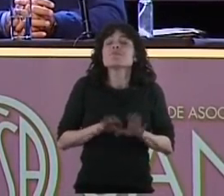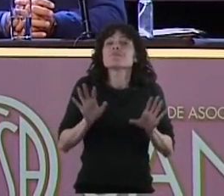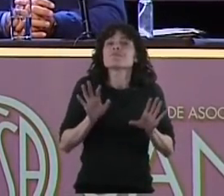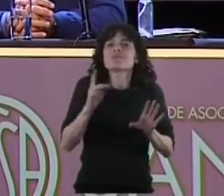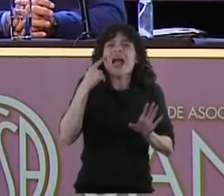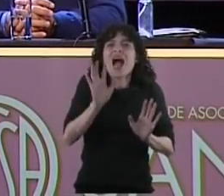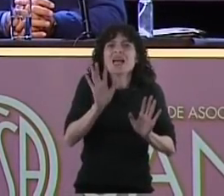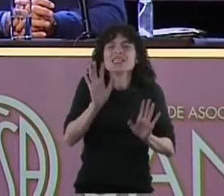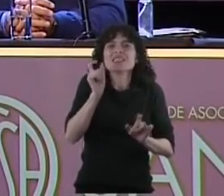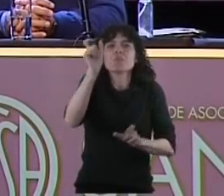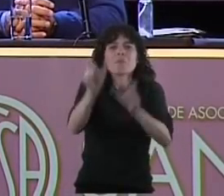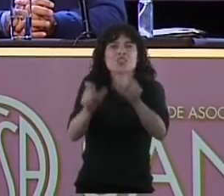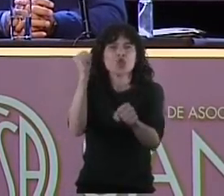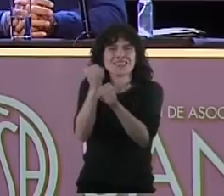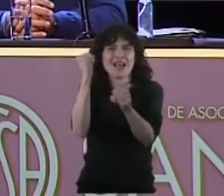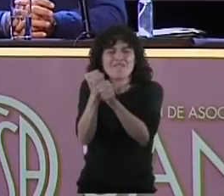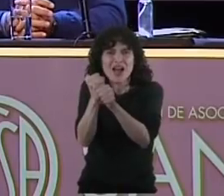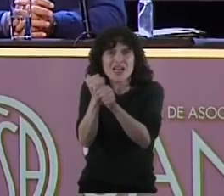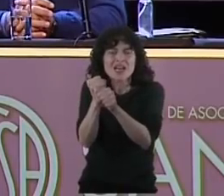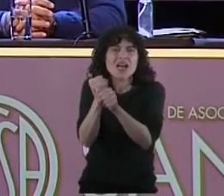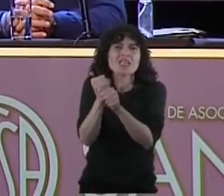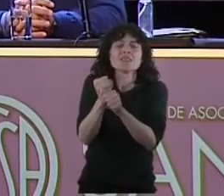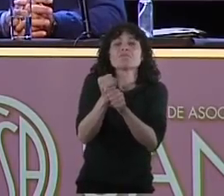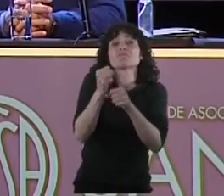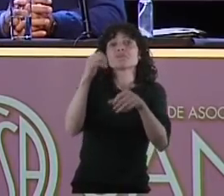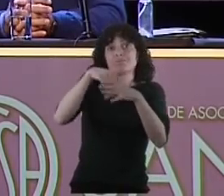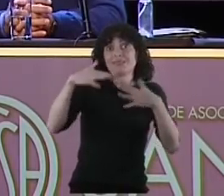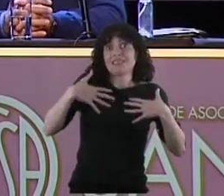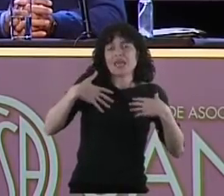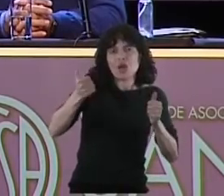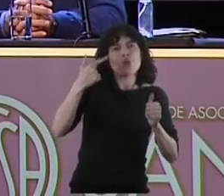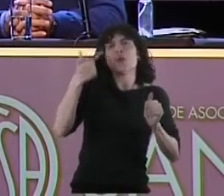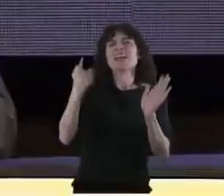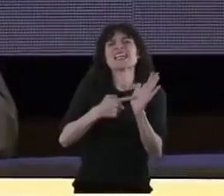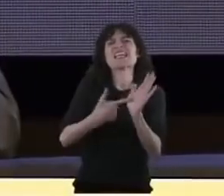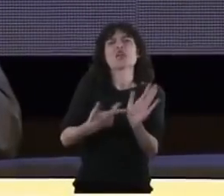condición especial de trabajador que tiene el trabajador de la salud sea reconocida.